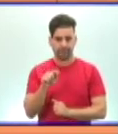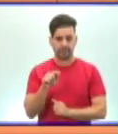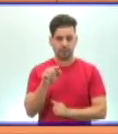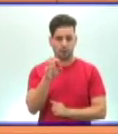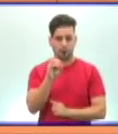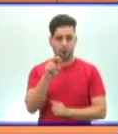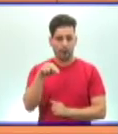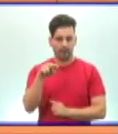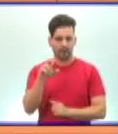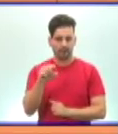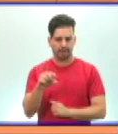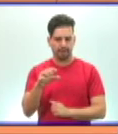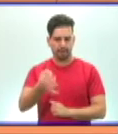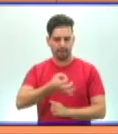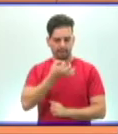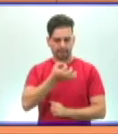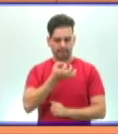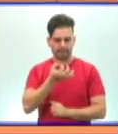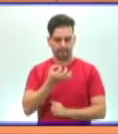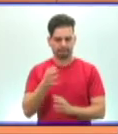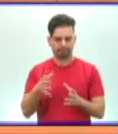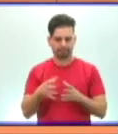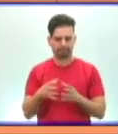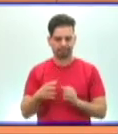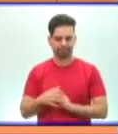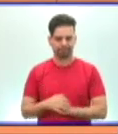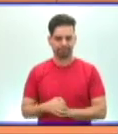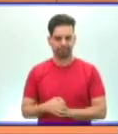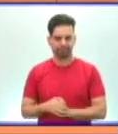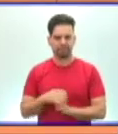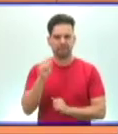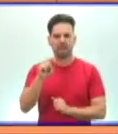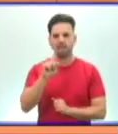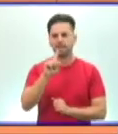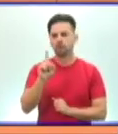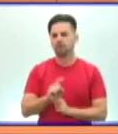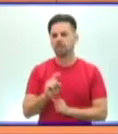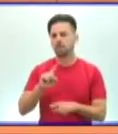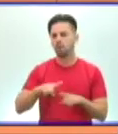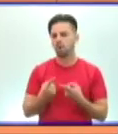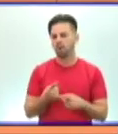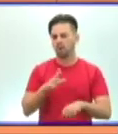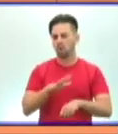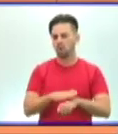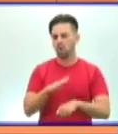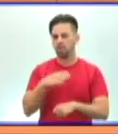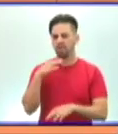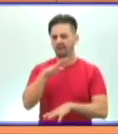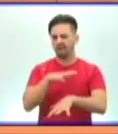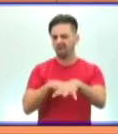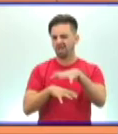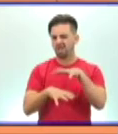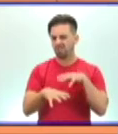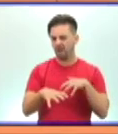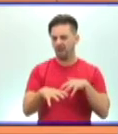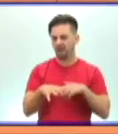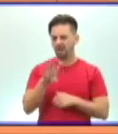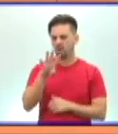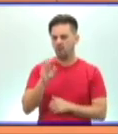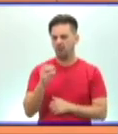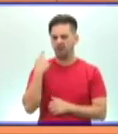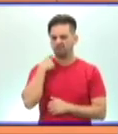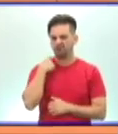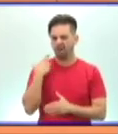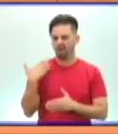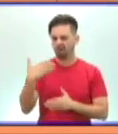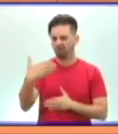salvaje. Y se preguntarán, ¿por qué en los últimos 40 años los animales salvajes transmiten enfermedades a los seres humanos y no lo han